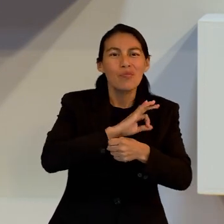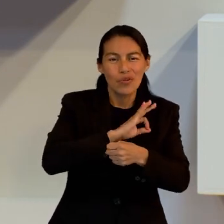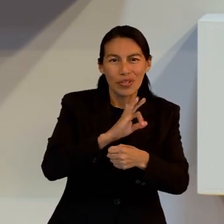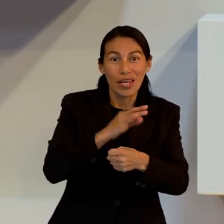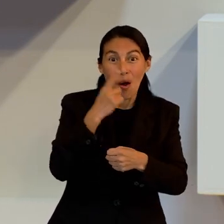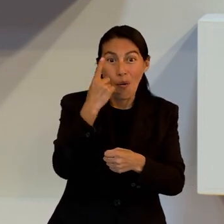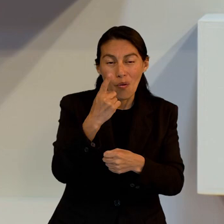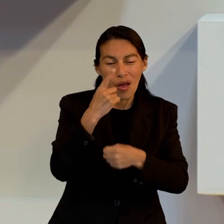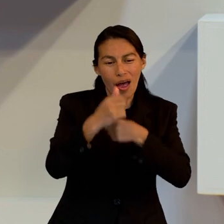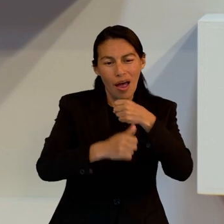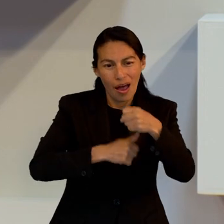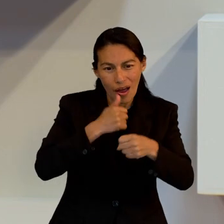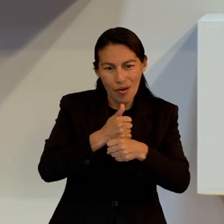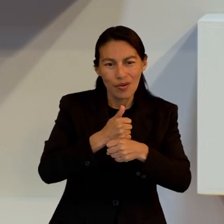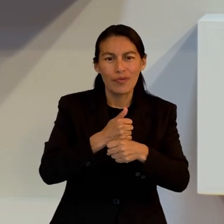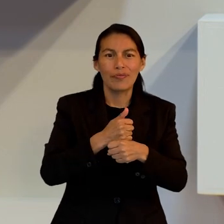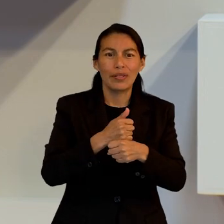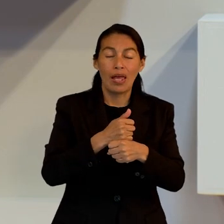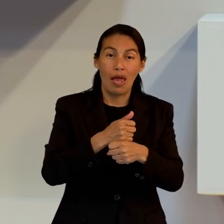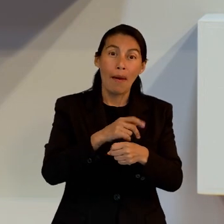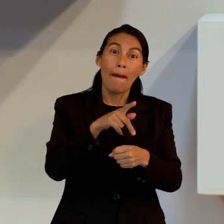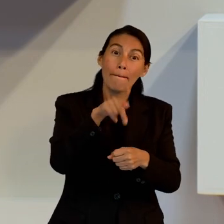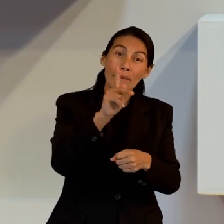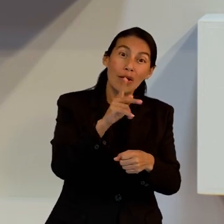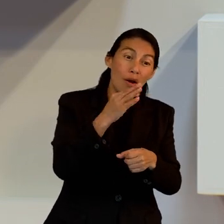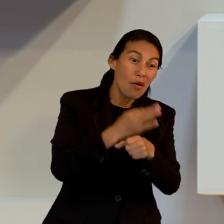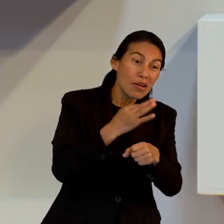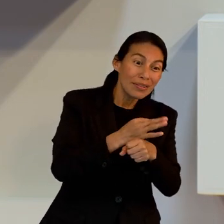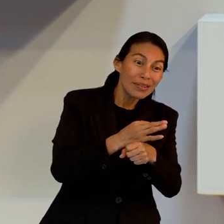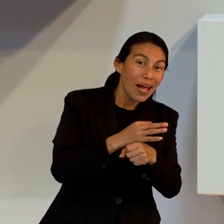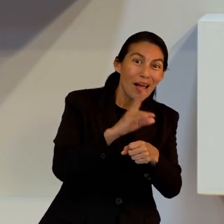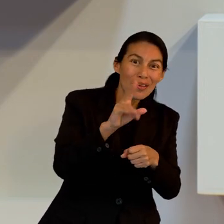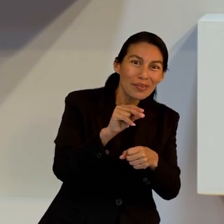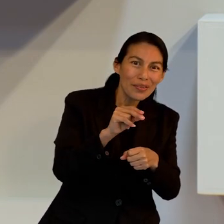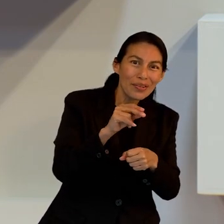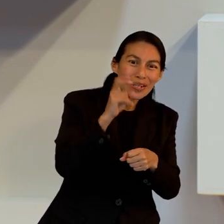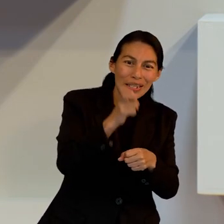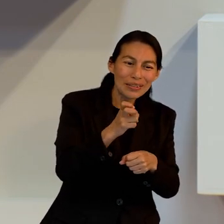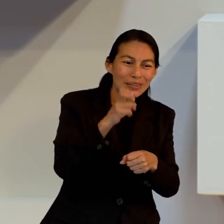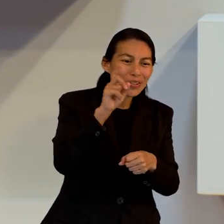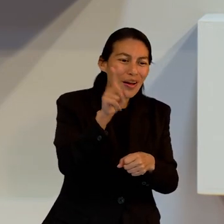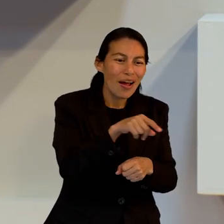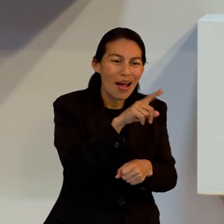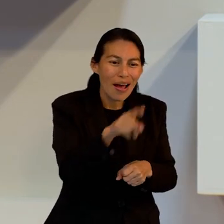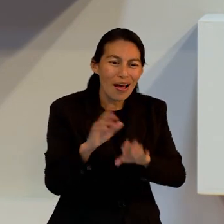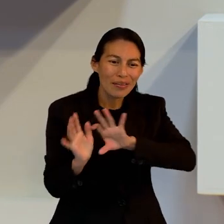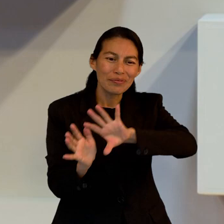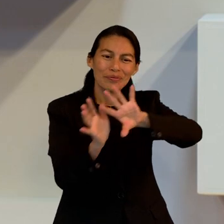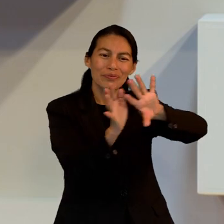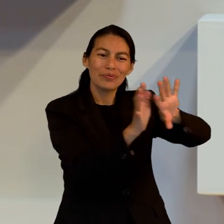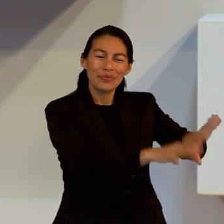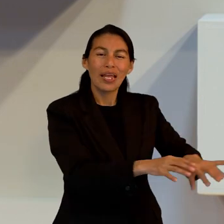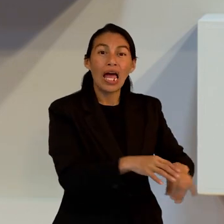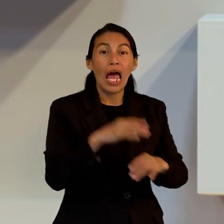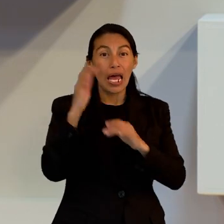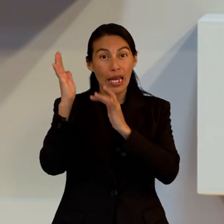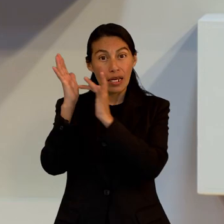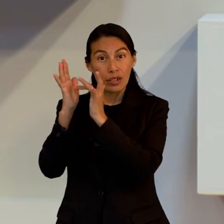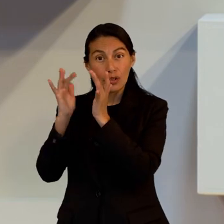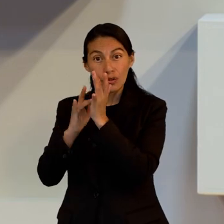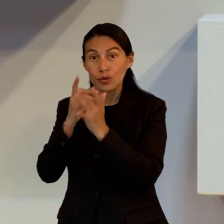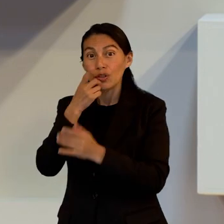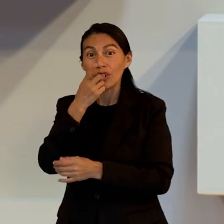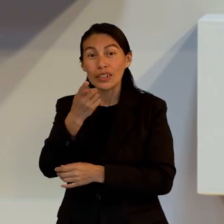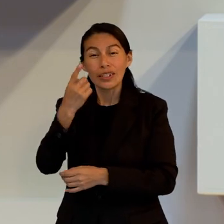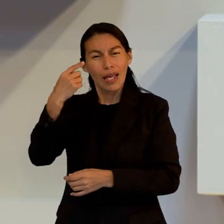este acceso por eso él decía que que me ve a mí ve al padre yo soy el camino nadie ve